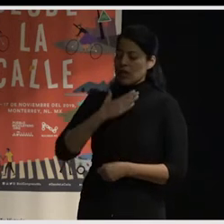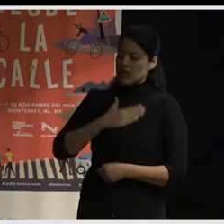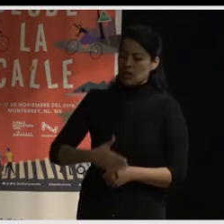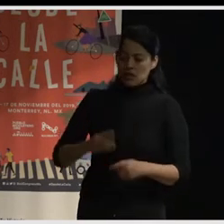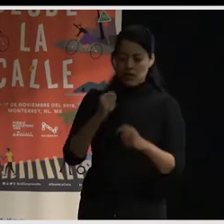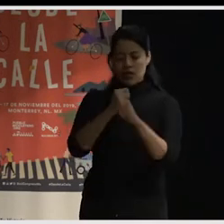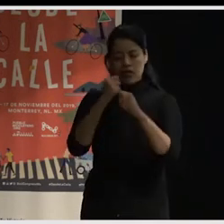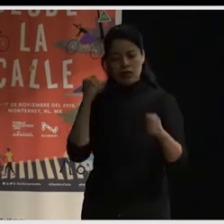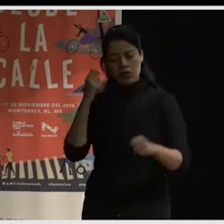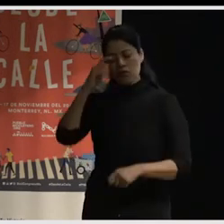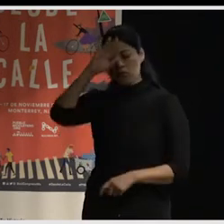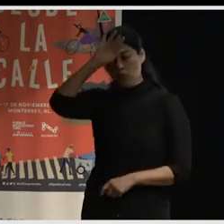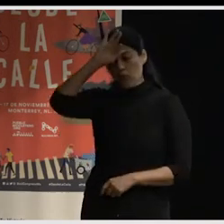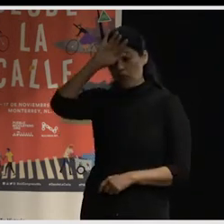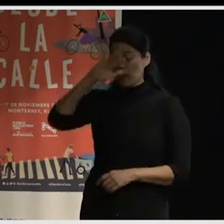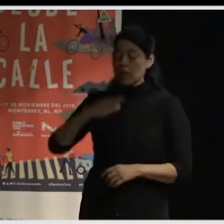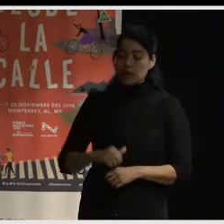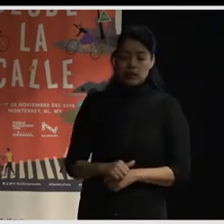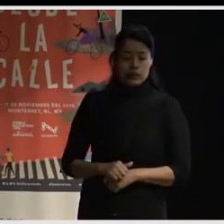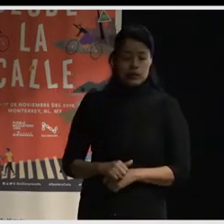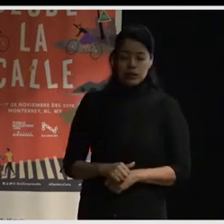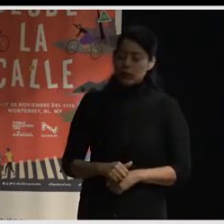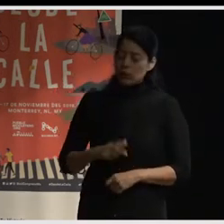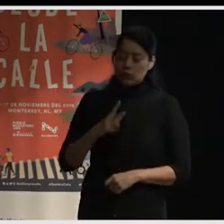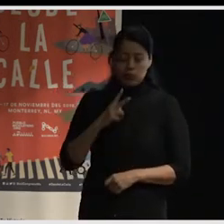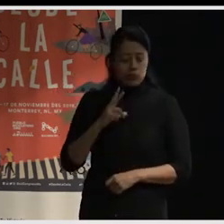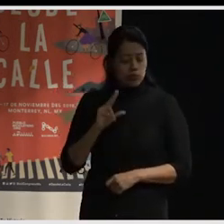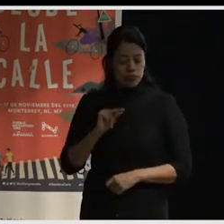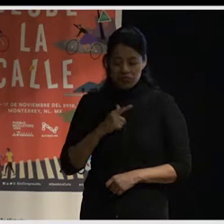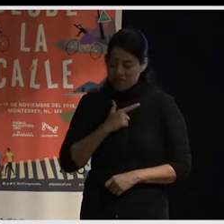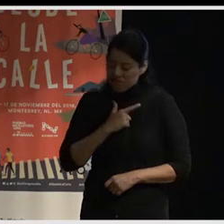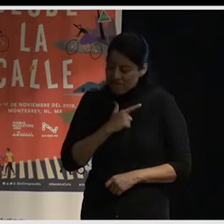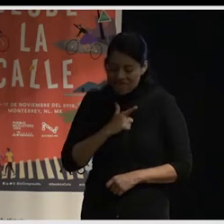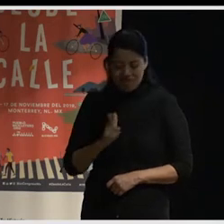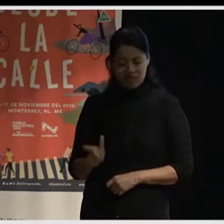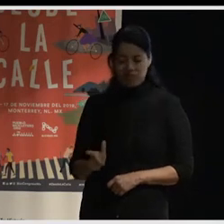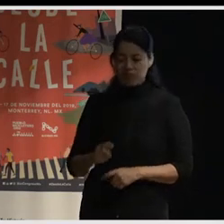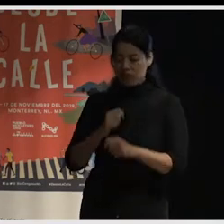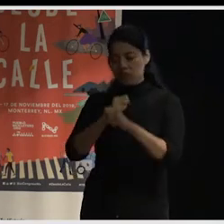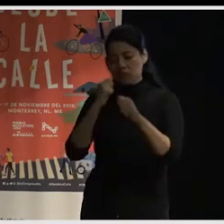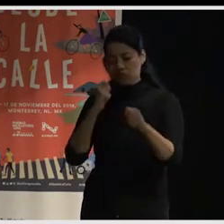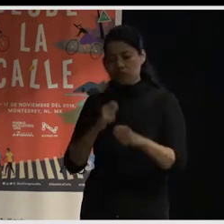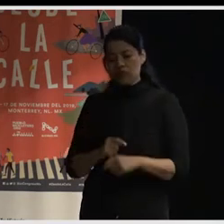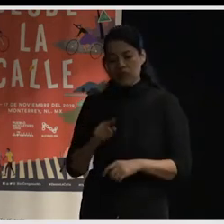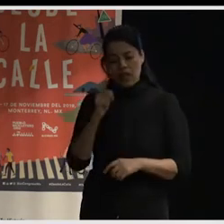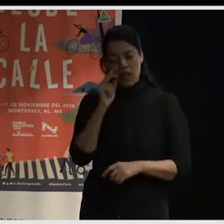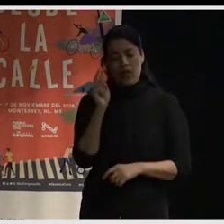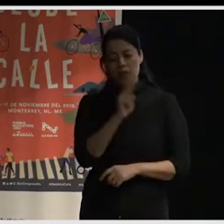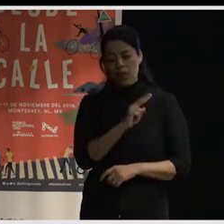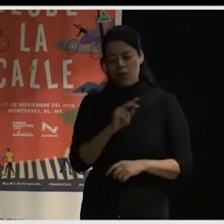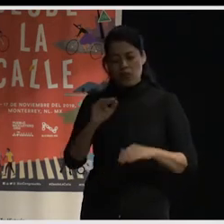público también monterrey está bastante insatisfecho con su transporte público y sin embargo aquí vemos una diferencia